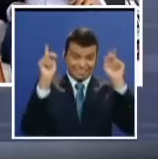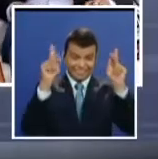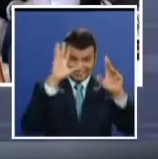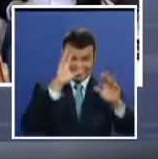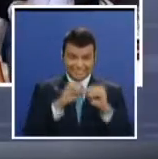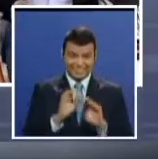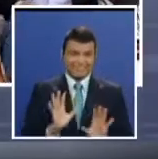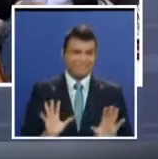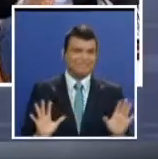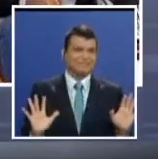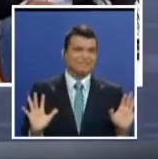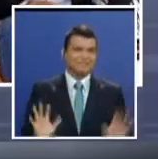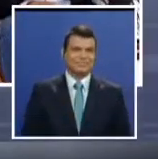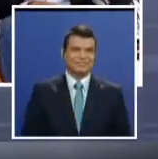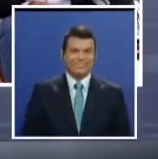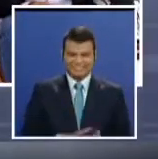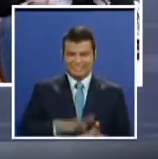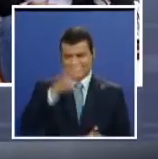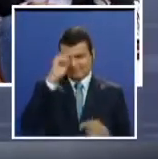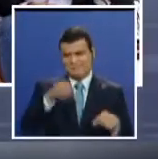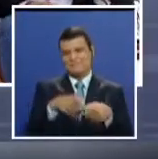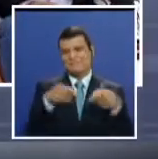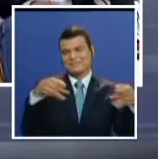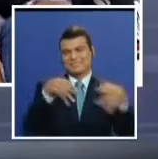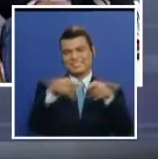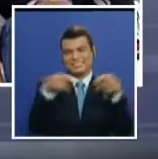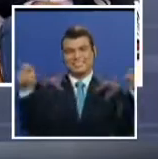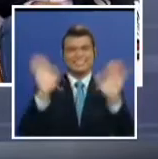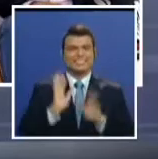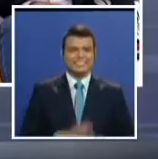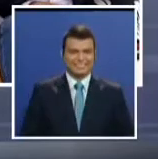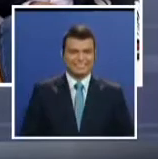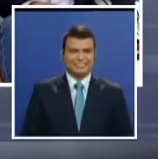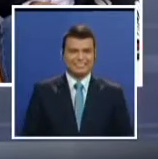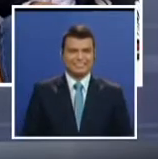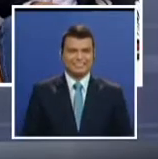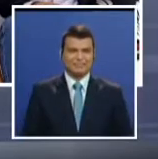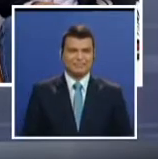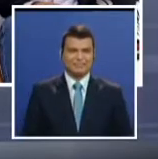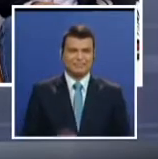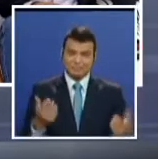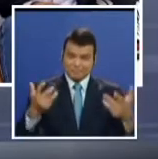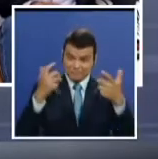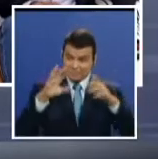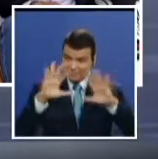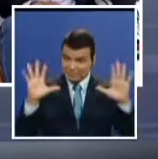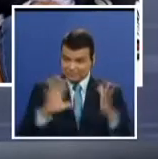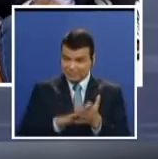años vamos a aprender de conducción